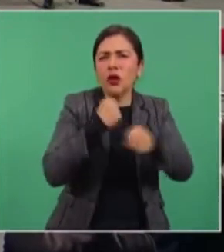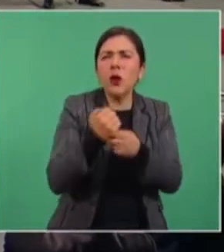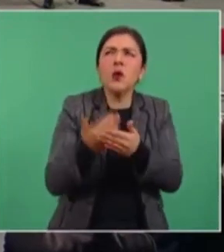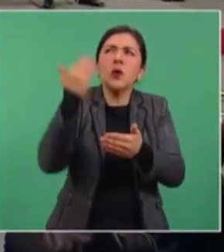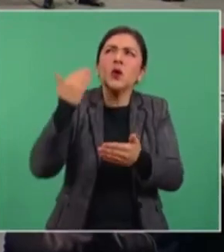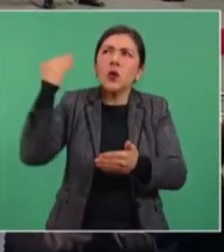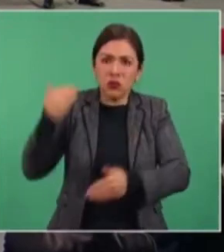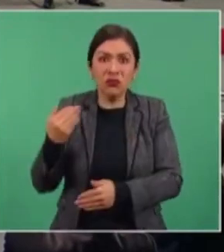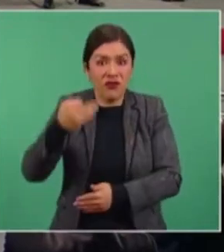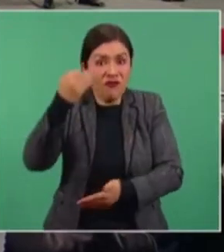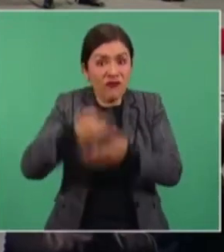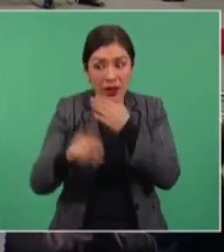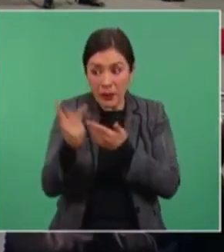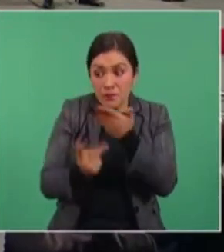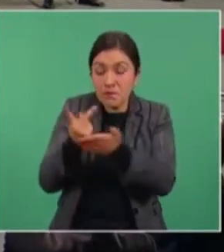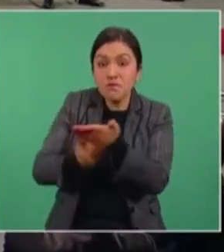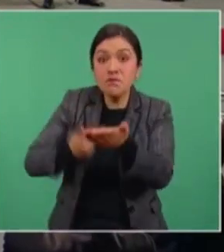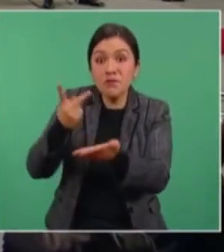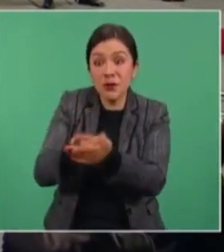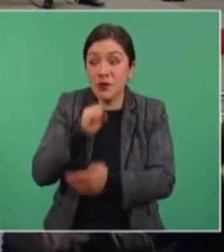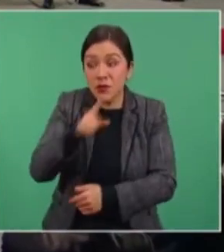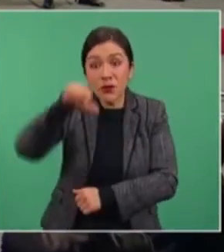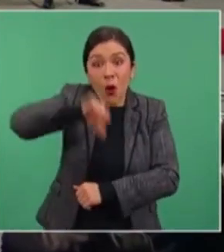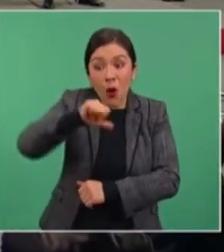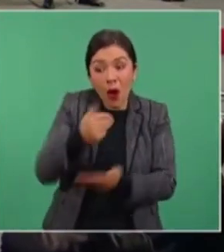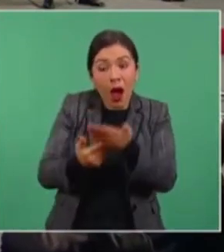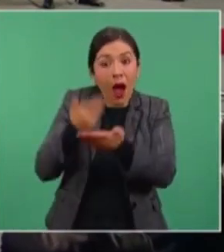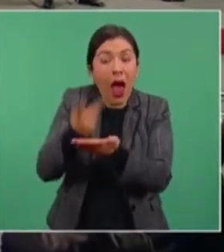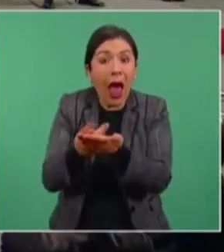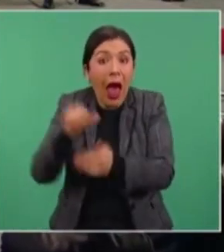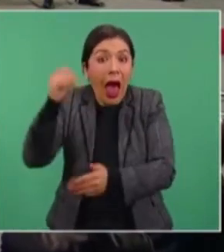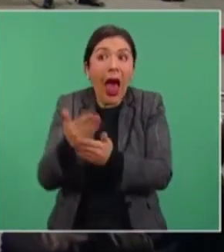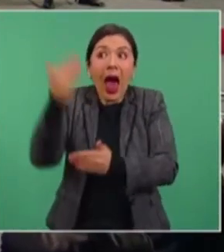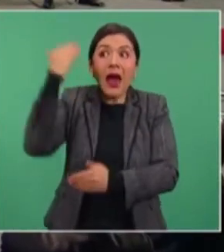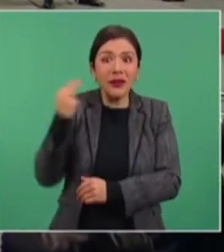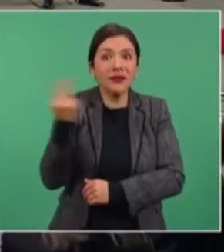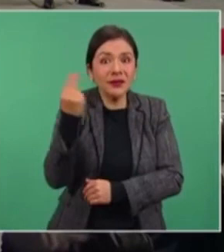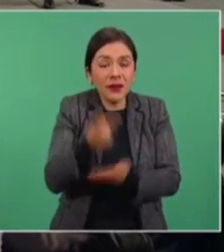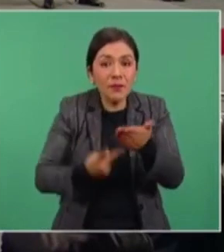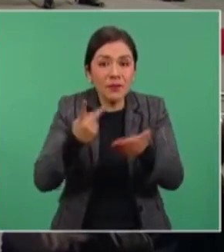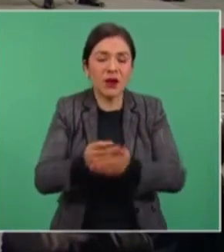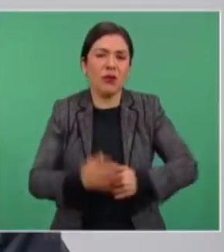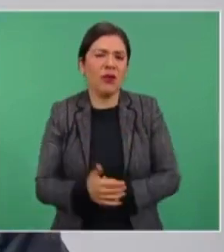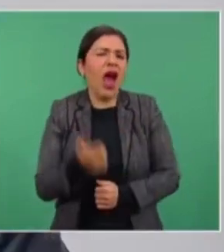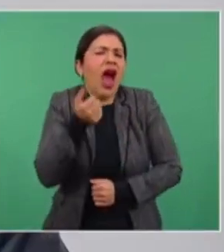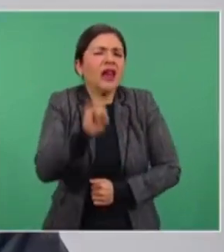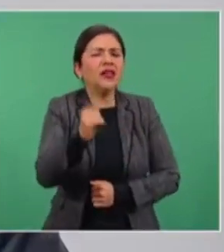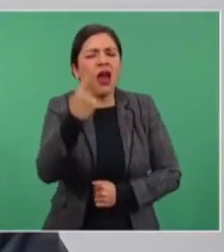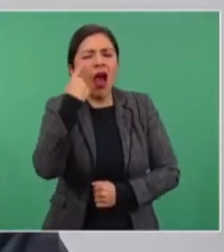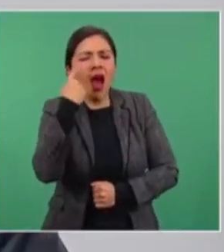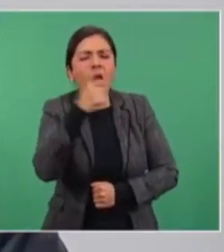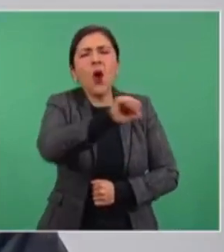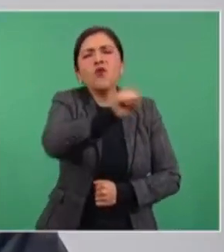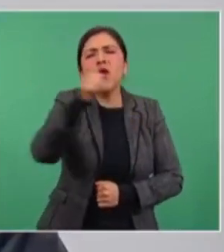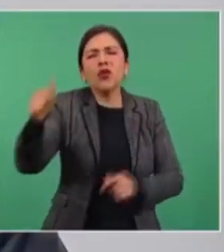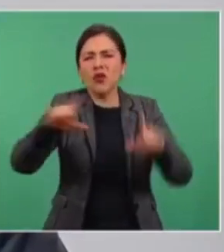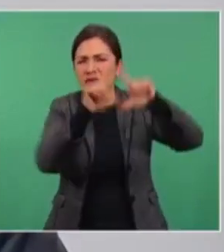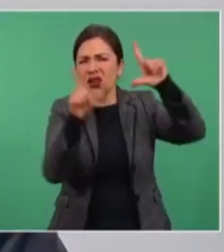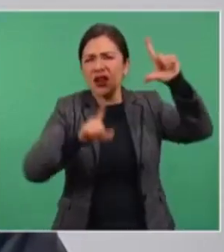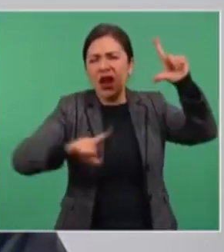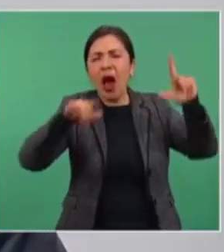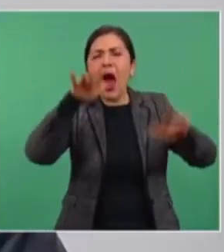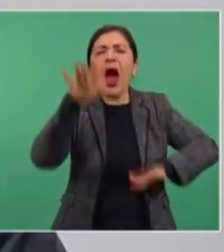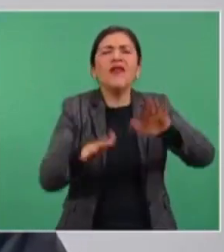la distinción de que hoy es objeto. Como en otros renglones de la vida nacional, a veces las